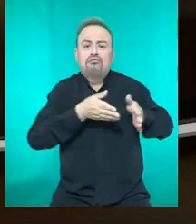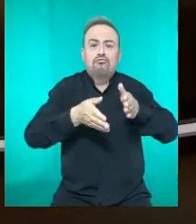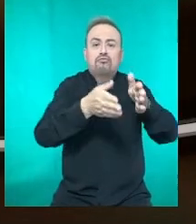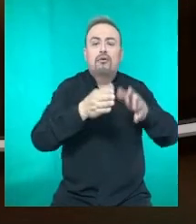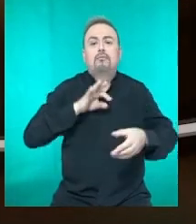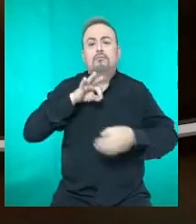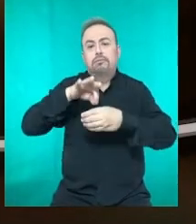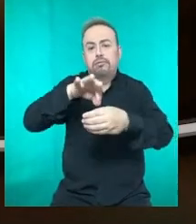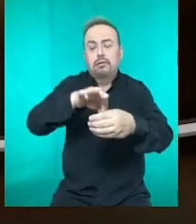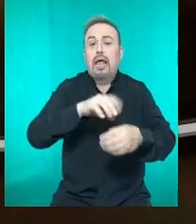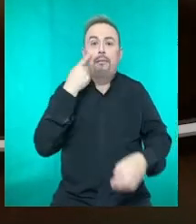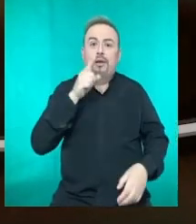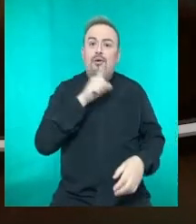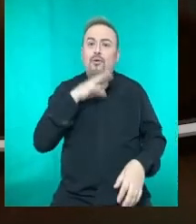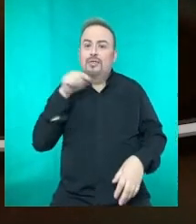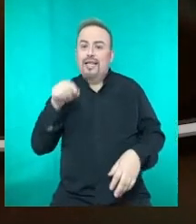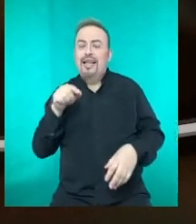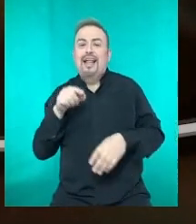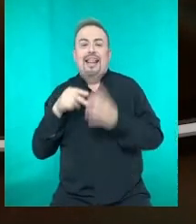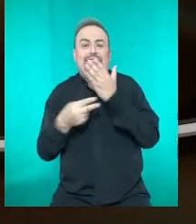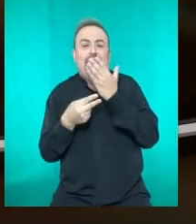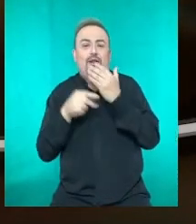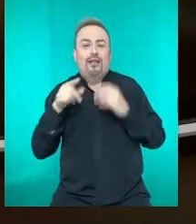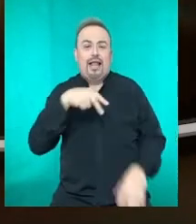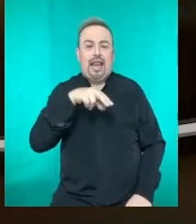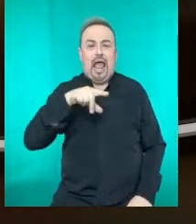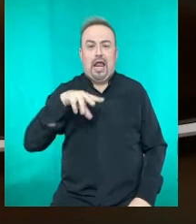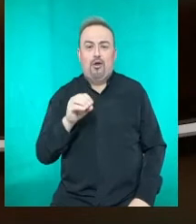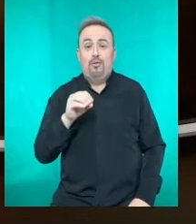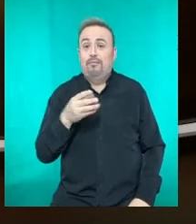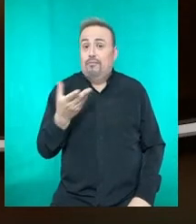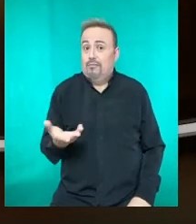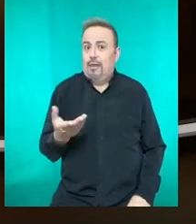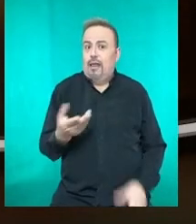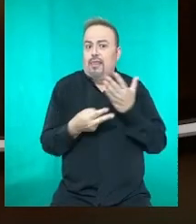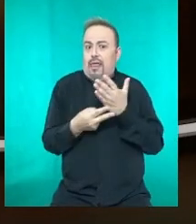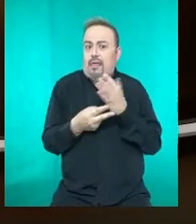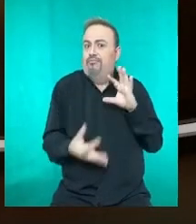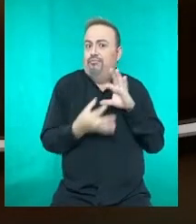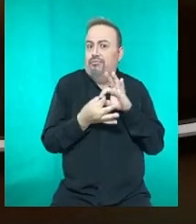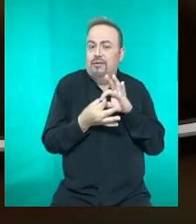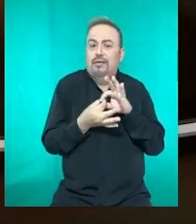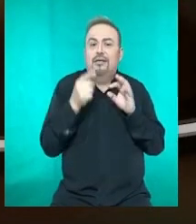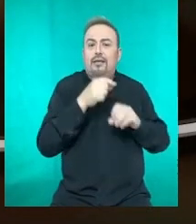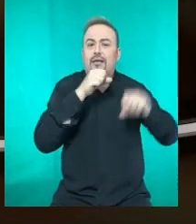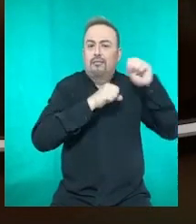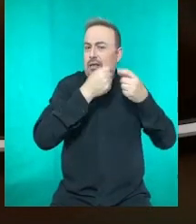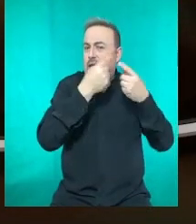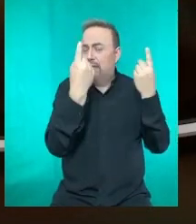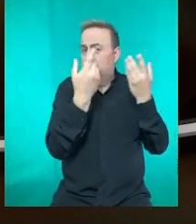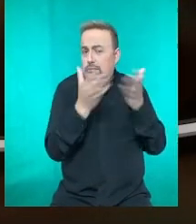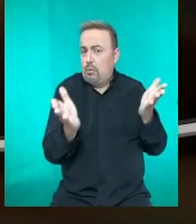remediación de estos recursos hídricos pensando en términos medioambientales. Por lo tanto, también hay tecnologías asociadas a la industria en general y que pueden